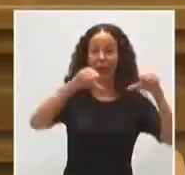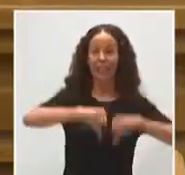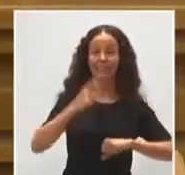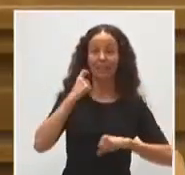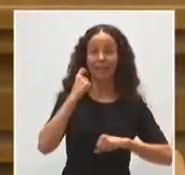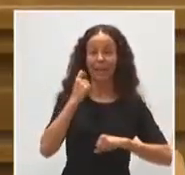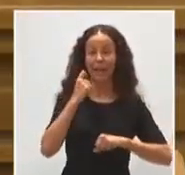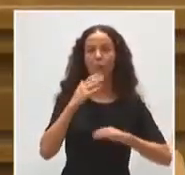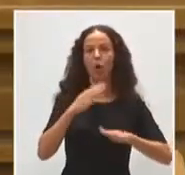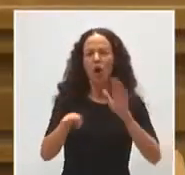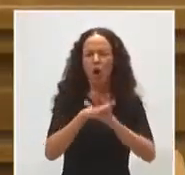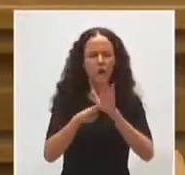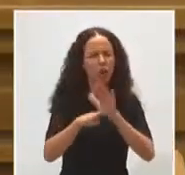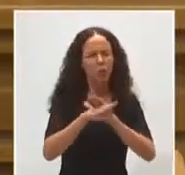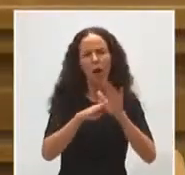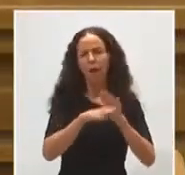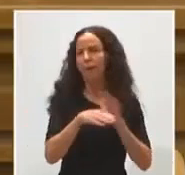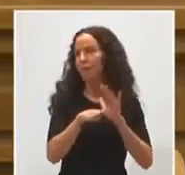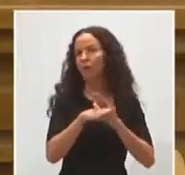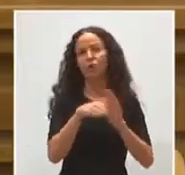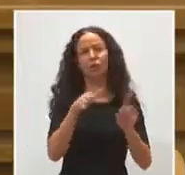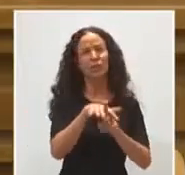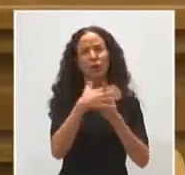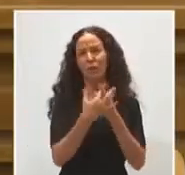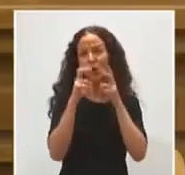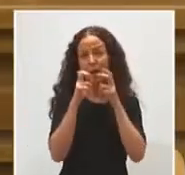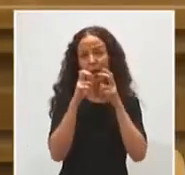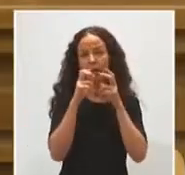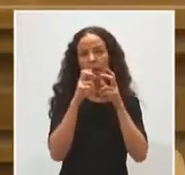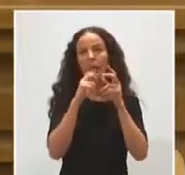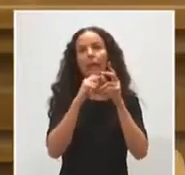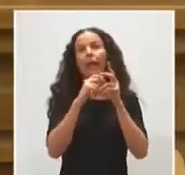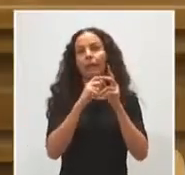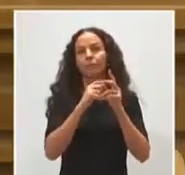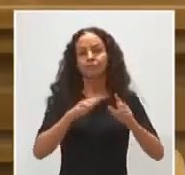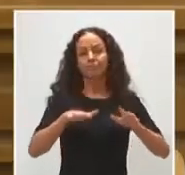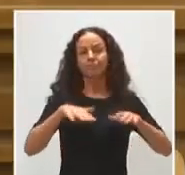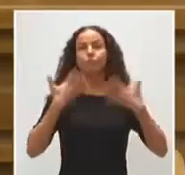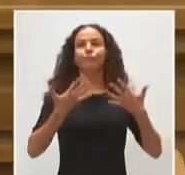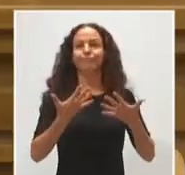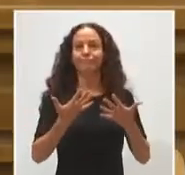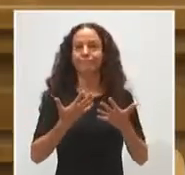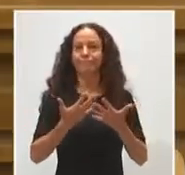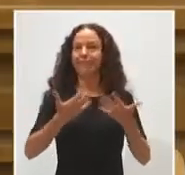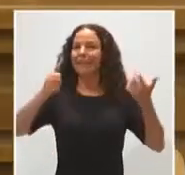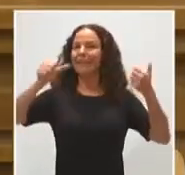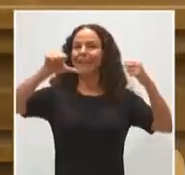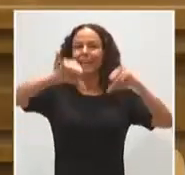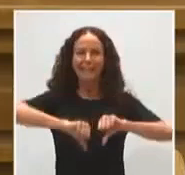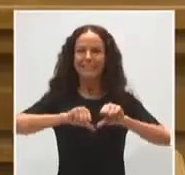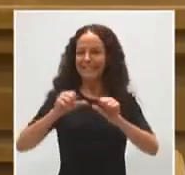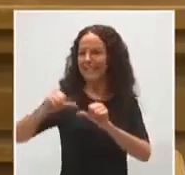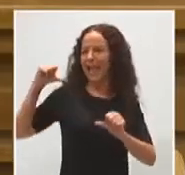habíamos salido de ese túnel importante nos ha venido a todos encima una crisis absolutamente inaudita